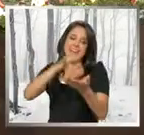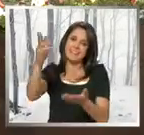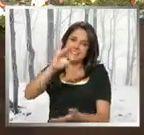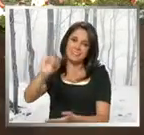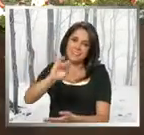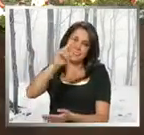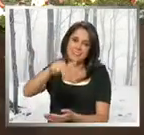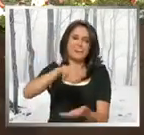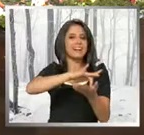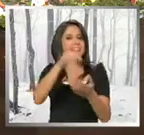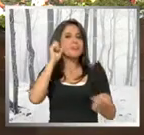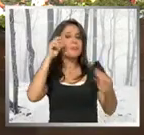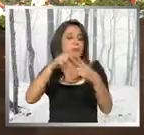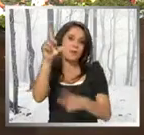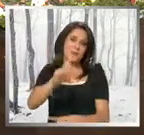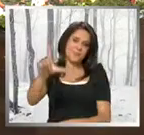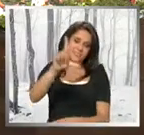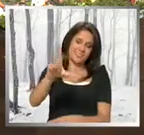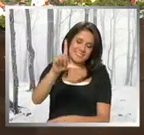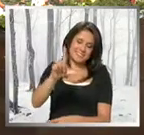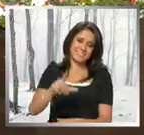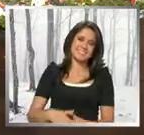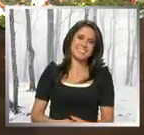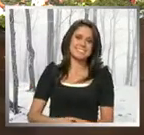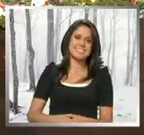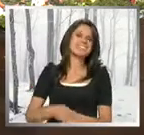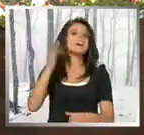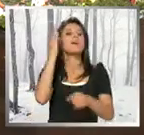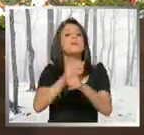muchas gracias a ti. Nos vemos el lunes. Por supuesto. Y